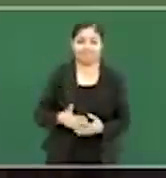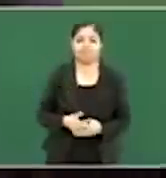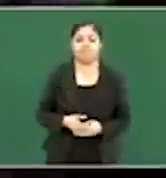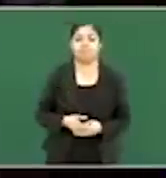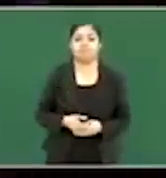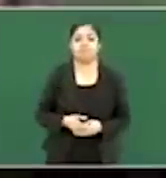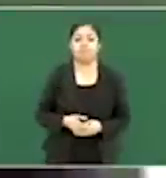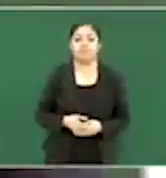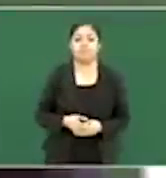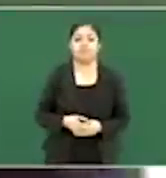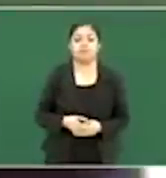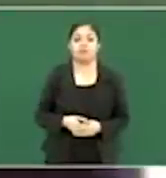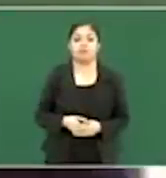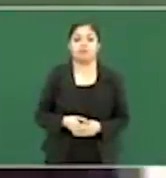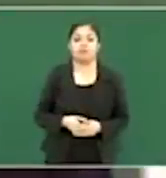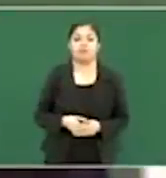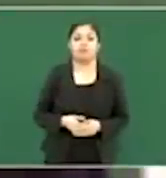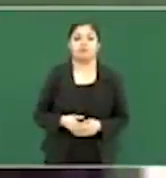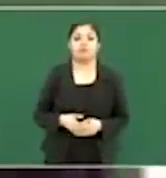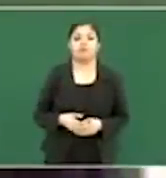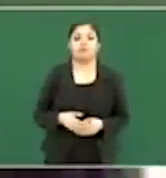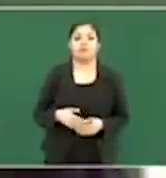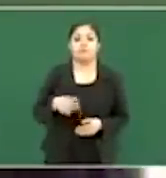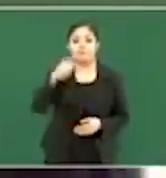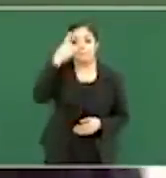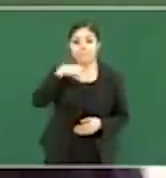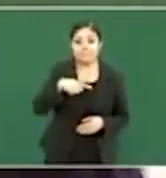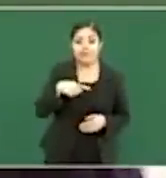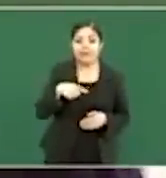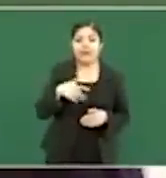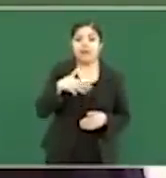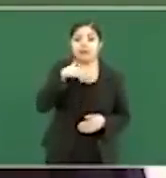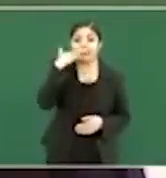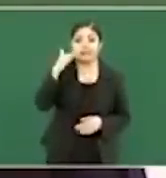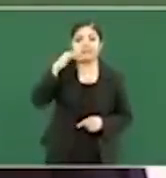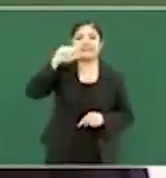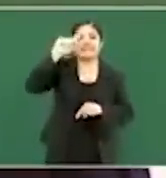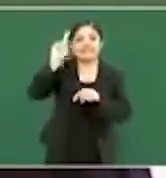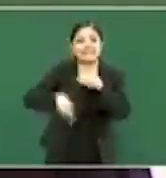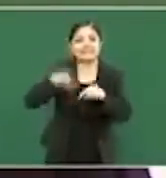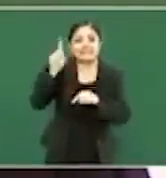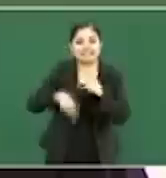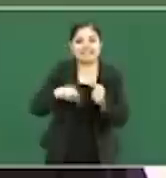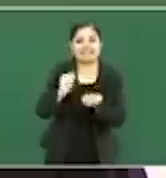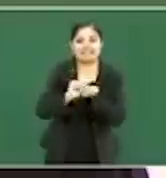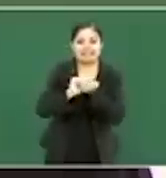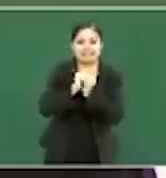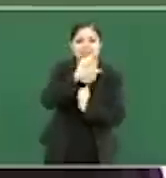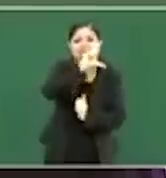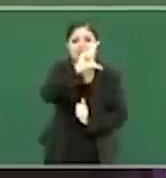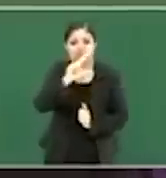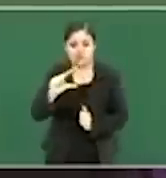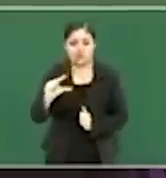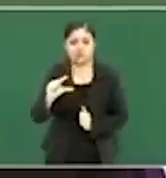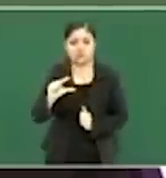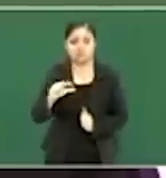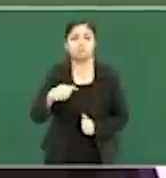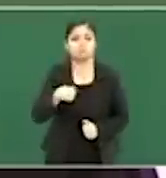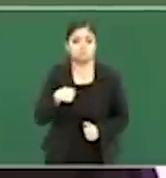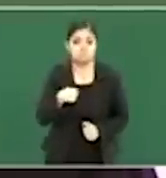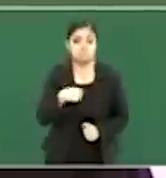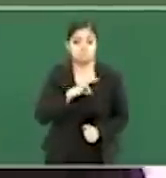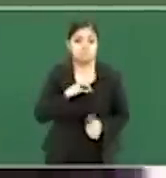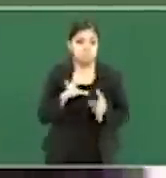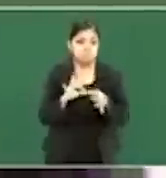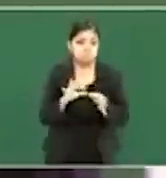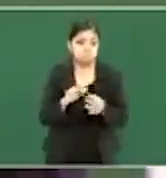de arriba hacia abajo. Y diría que hemos avanzado. En